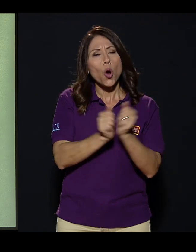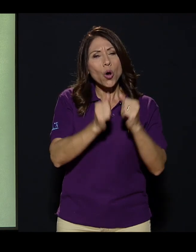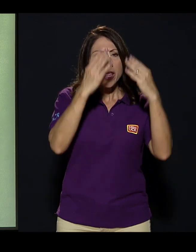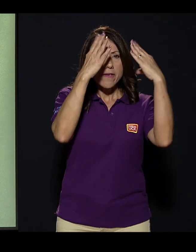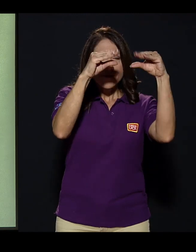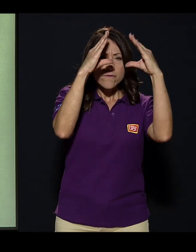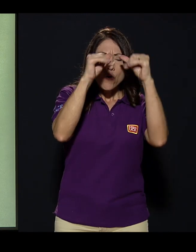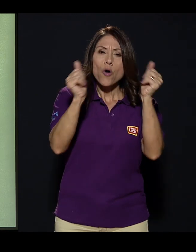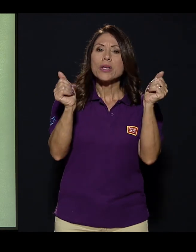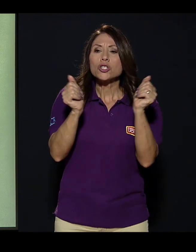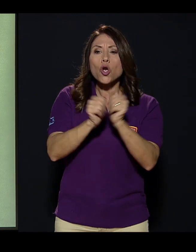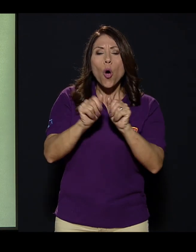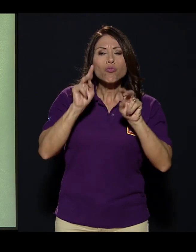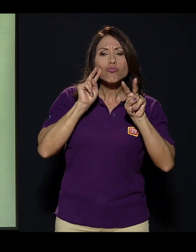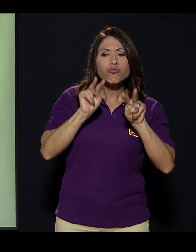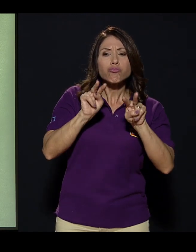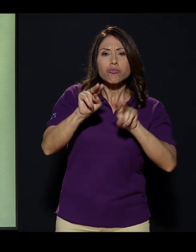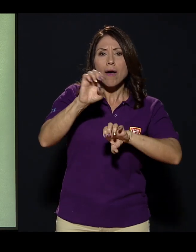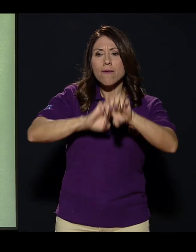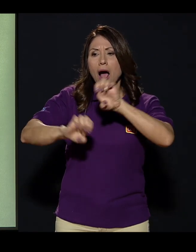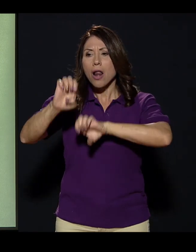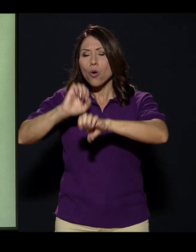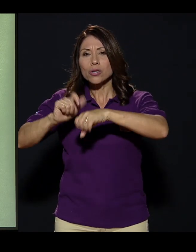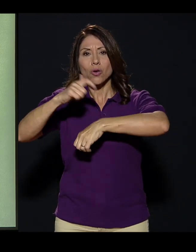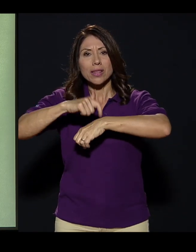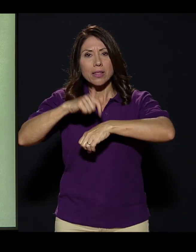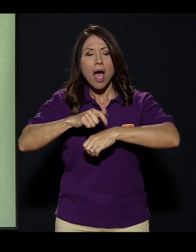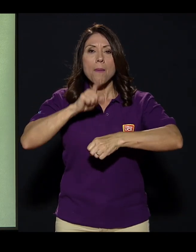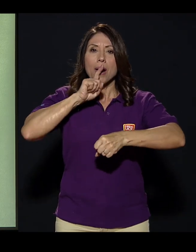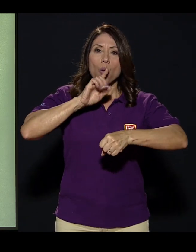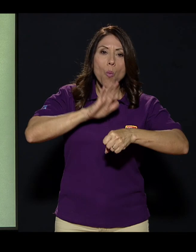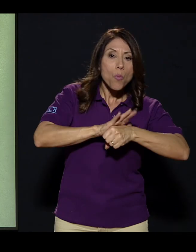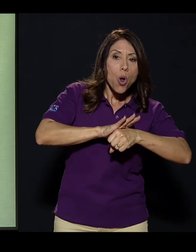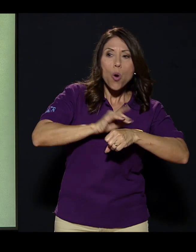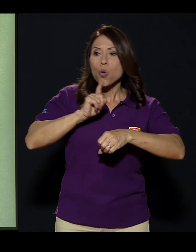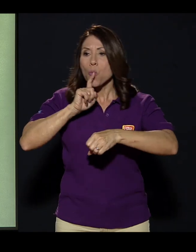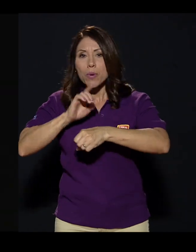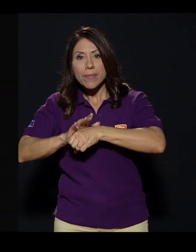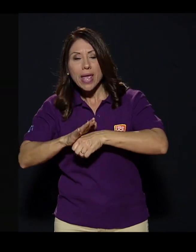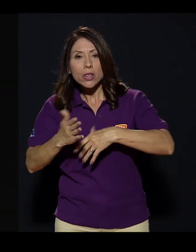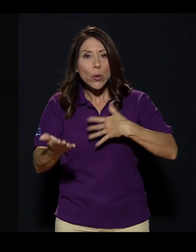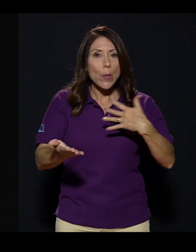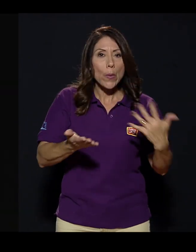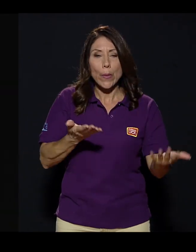cumplimientos, para dar por concluido un cierre y decir, sí, terminamos felices.